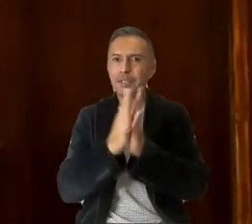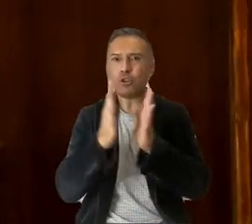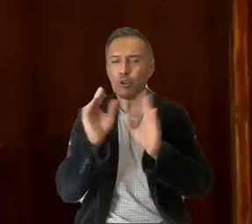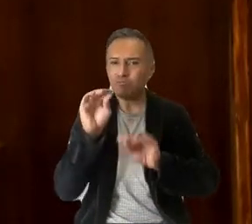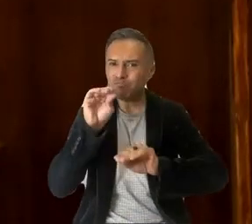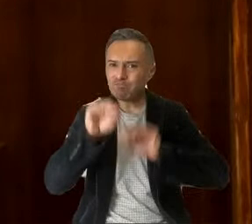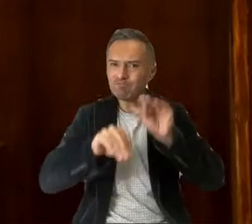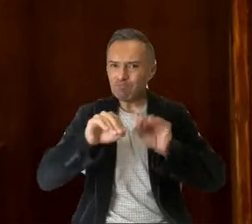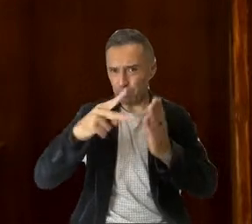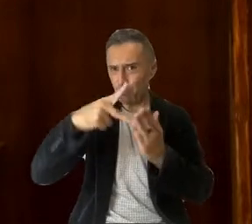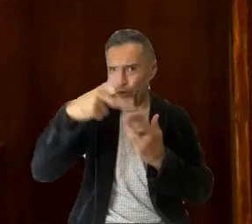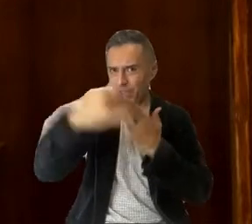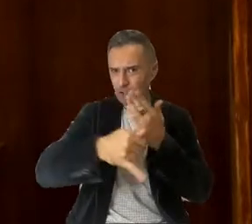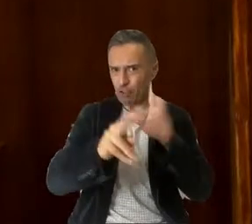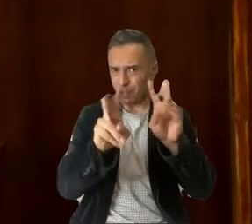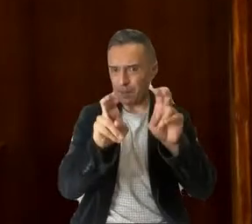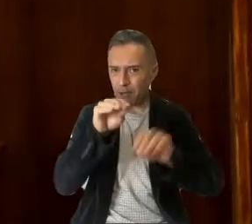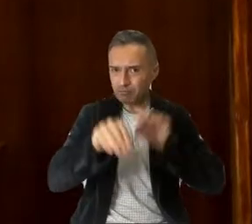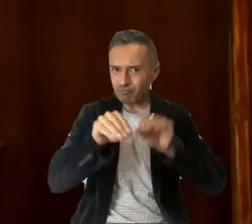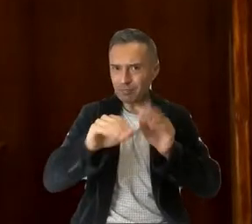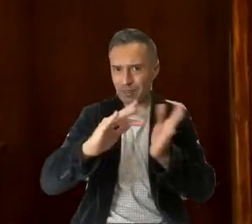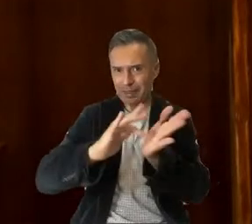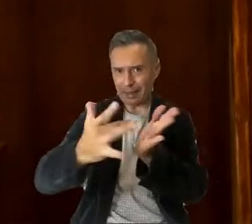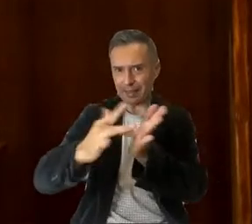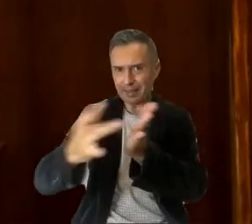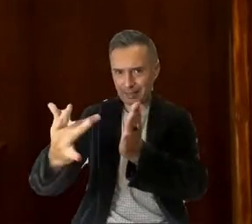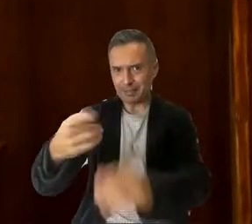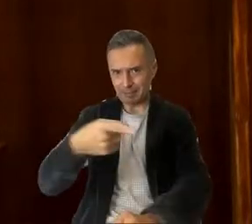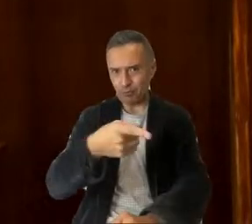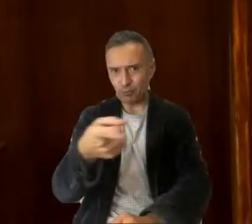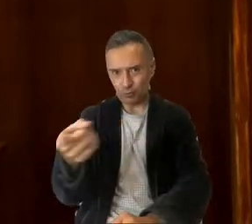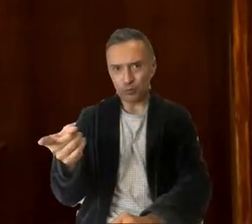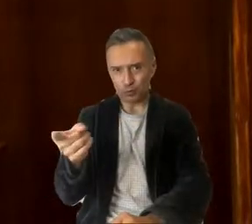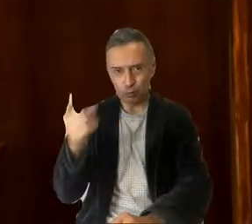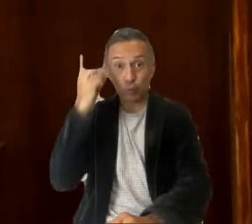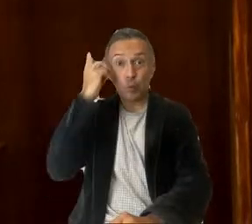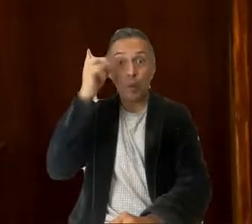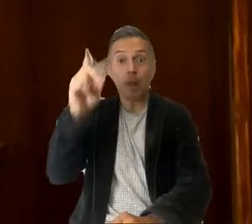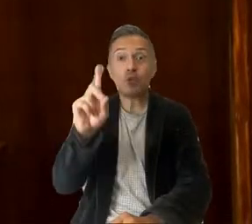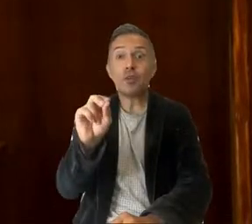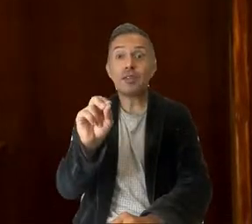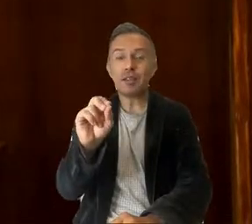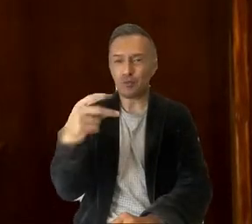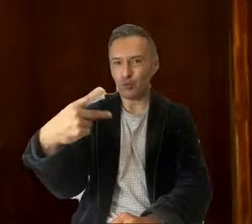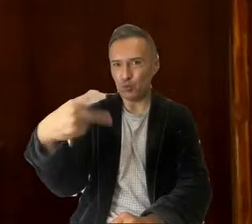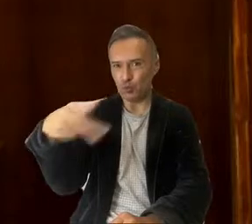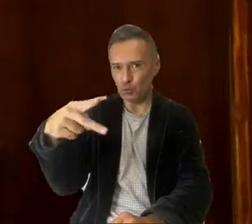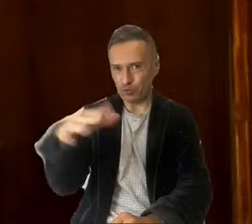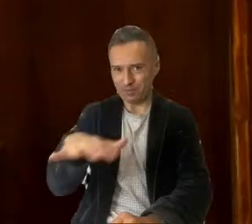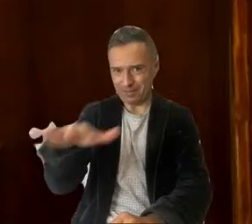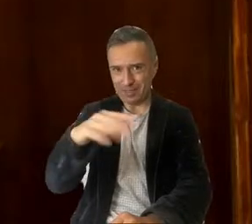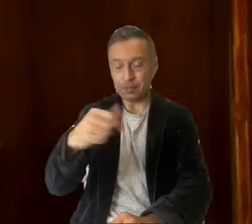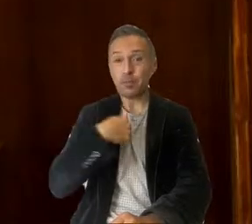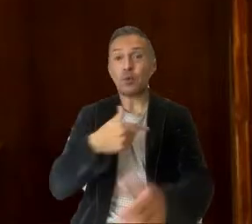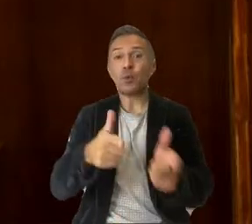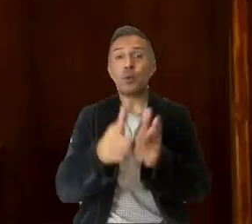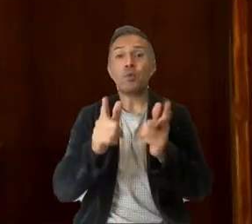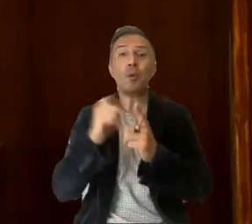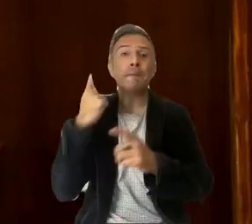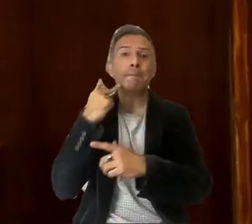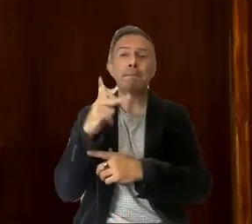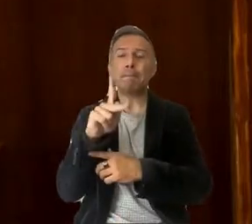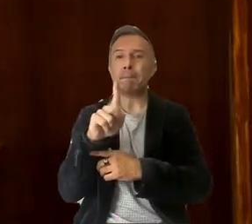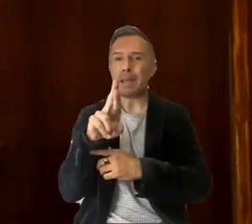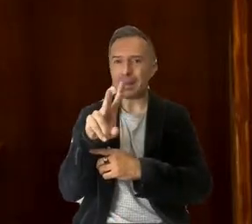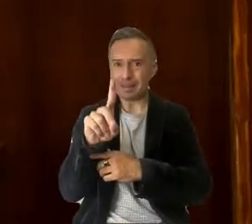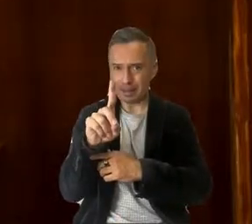este proyecto que es de ustedes. A nombre del Partido de la Revolución Democrática,